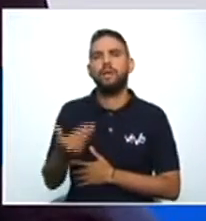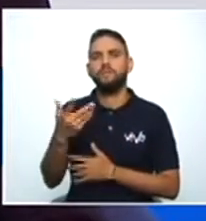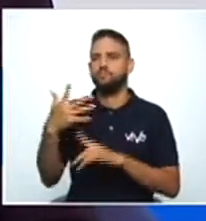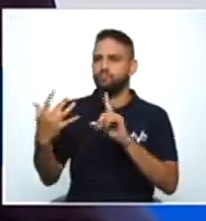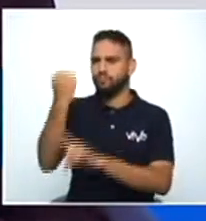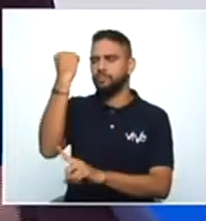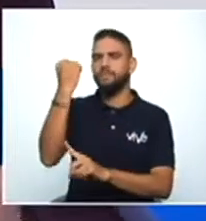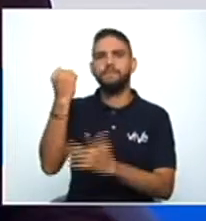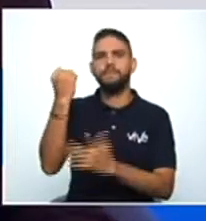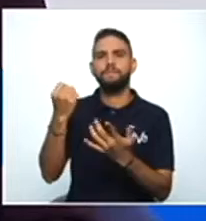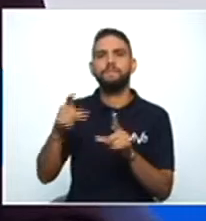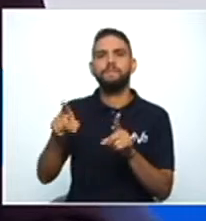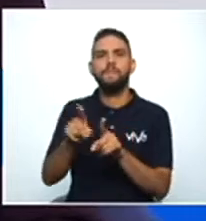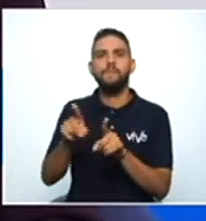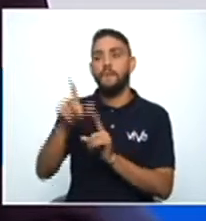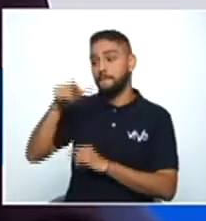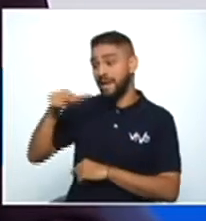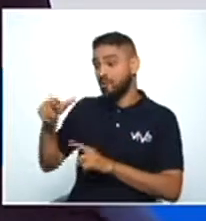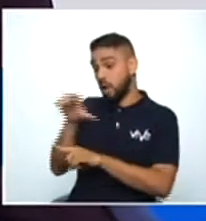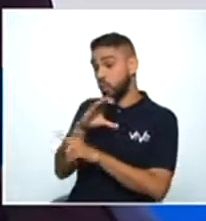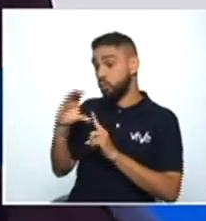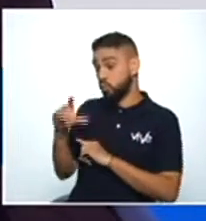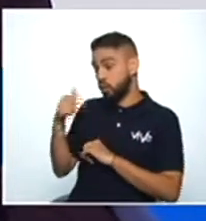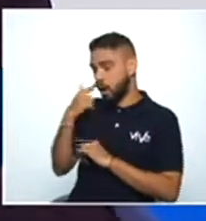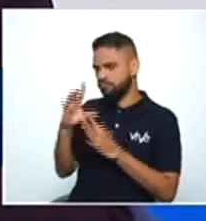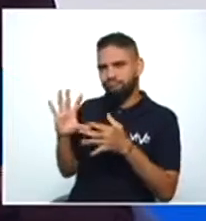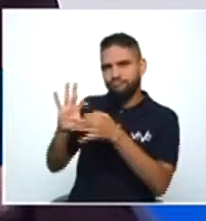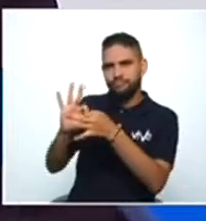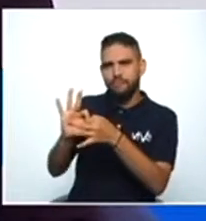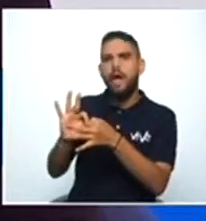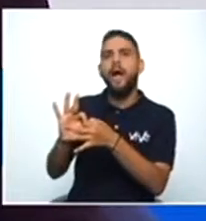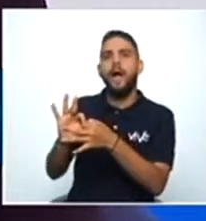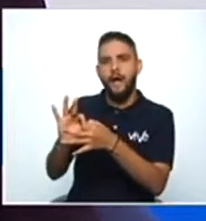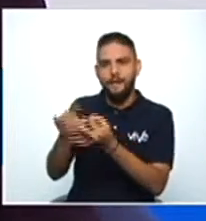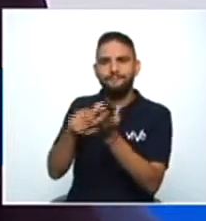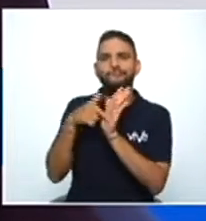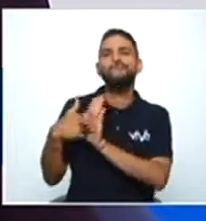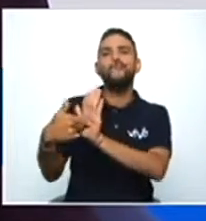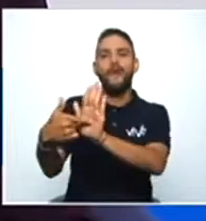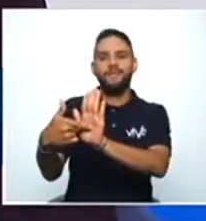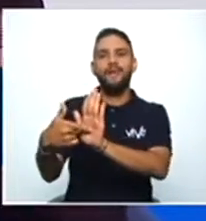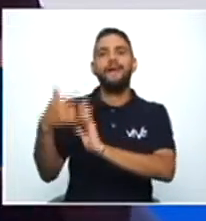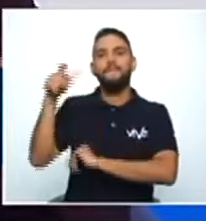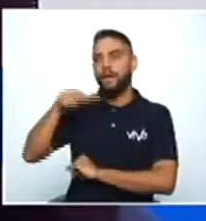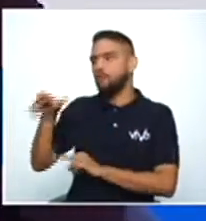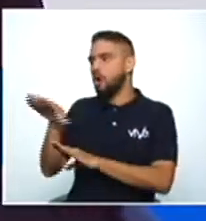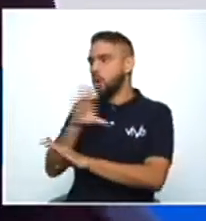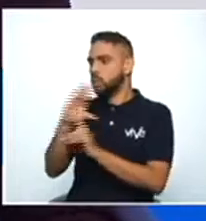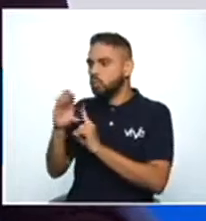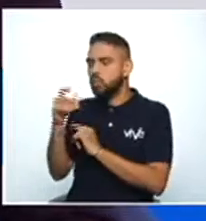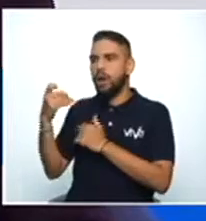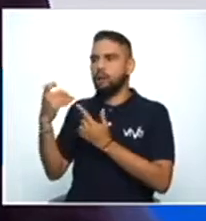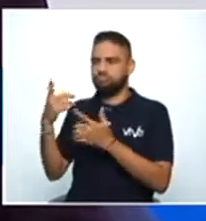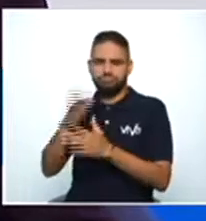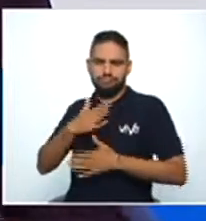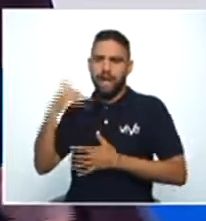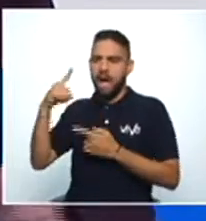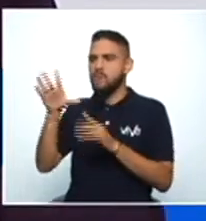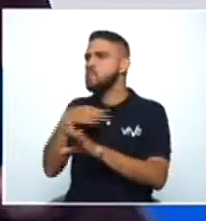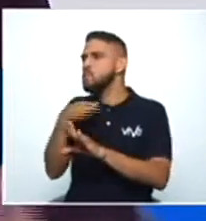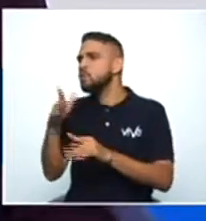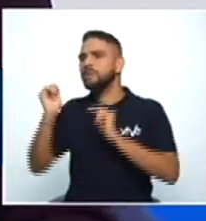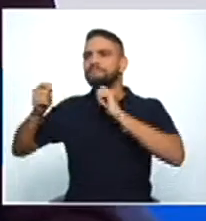vincularse precisamente con el cultor y lograr visibilizar este talento que está invisibilizado incluso históricamente si bien el centro nacional del disco posee